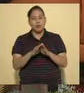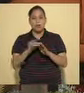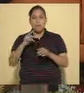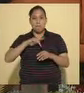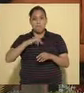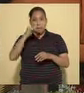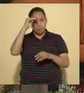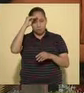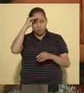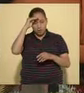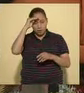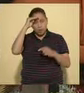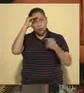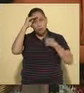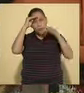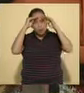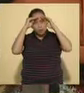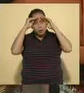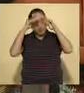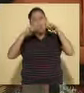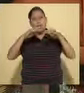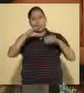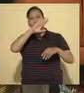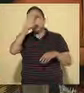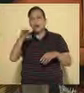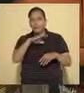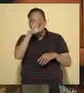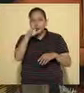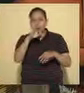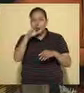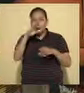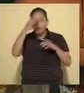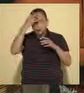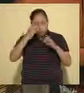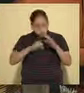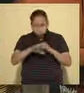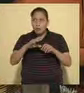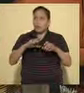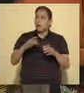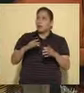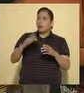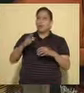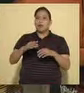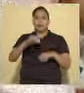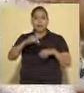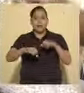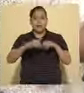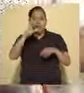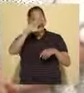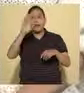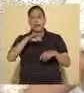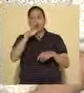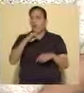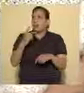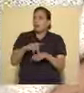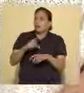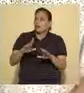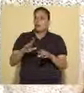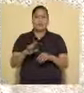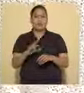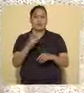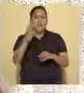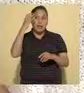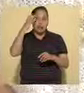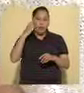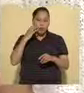se va a salir, si piensas un elefante, se va a materializar un elefante en tu cuarto, ¿no? Pues no. Qué peligroso sería para empezar. O no pienses en un